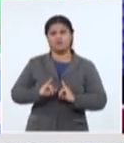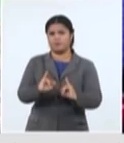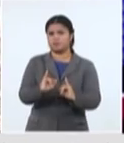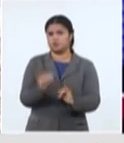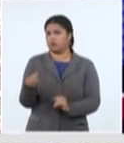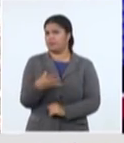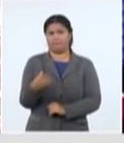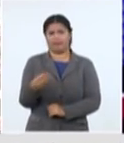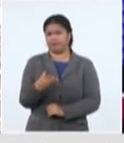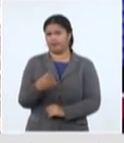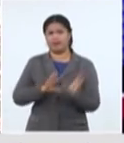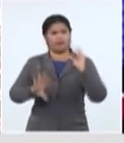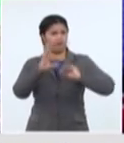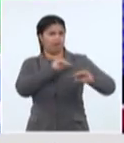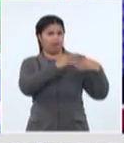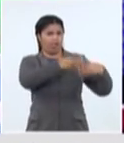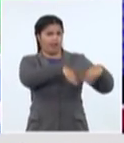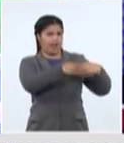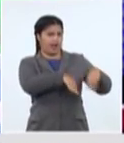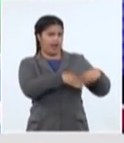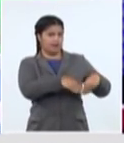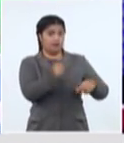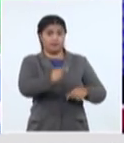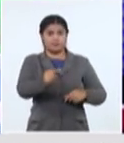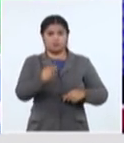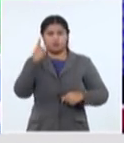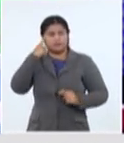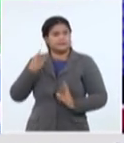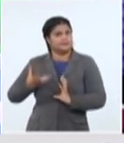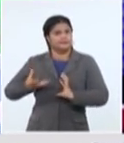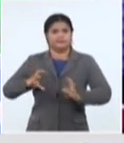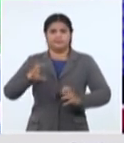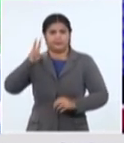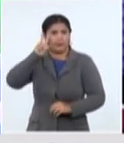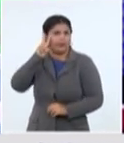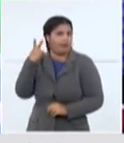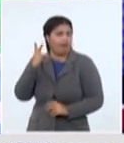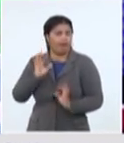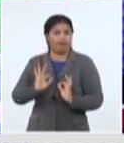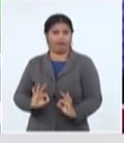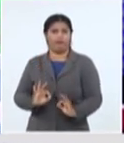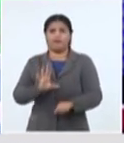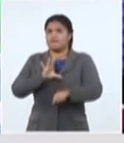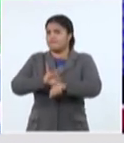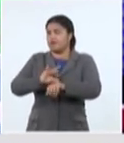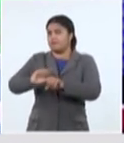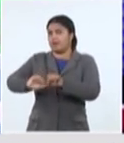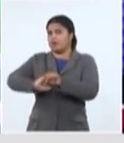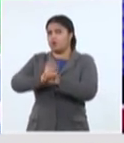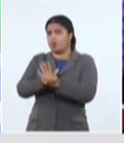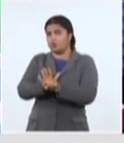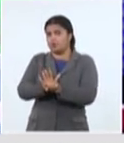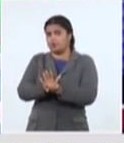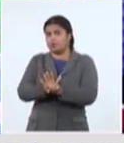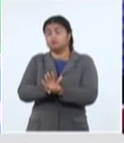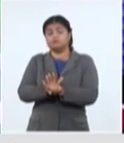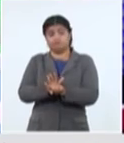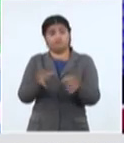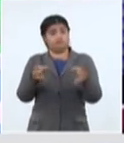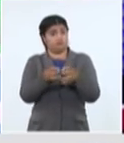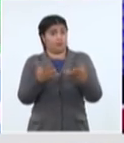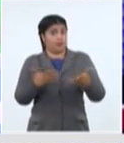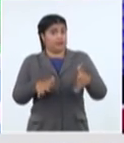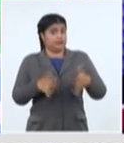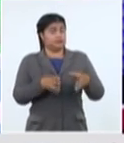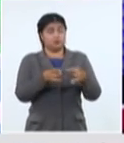también han circulado con relación a todo el tema de la COVID. Y yo creo que este tema de la